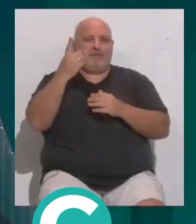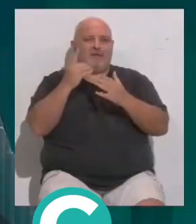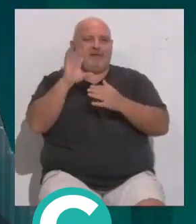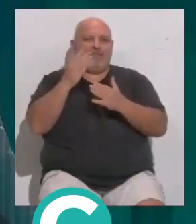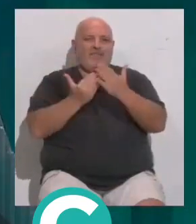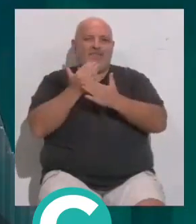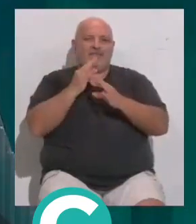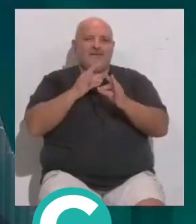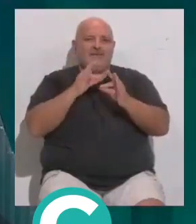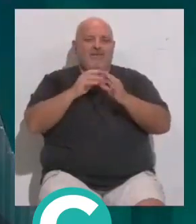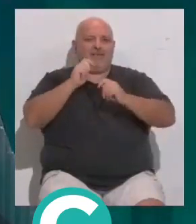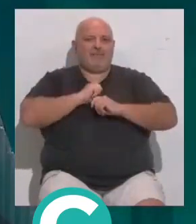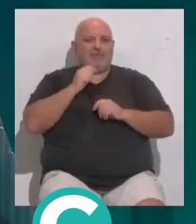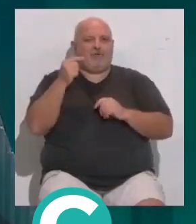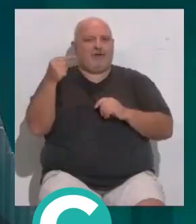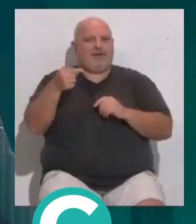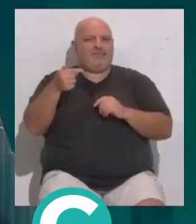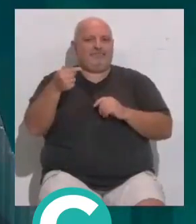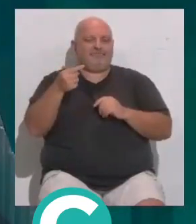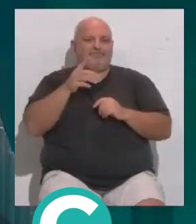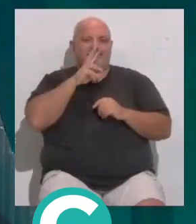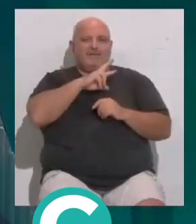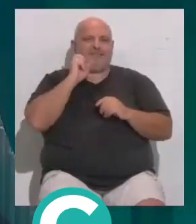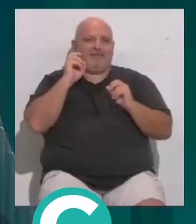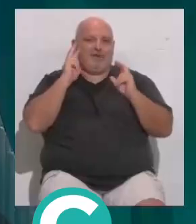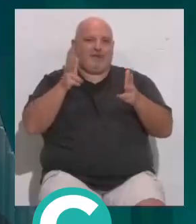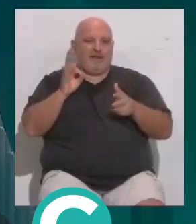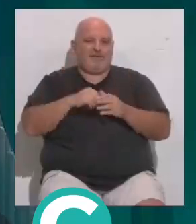tuvo un efecto negativo para las reservas del mes.